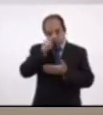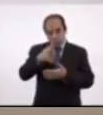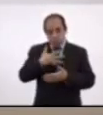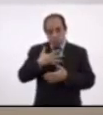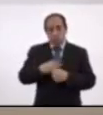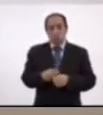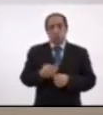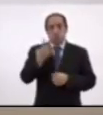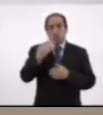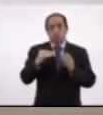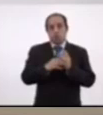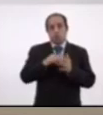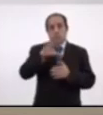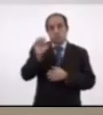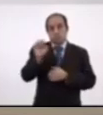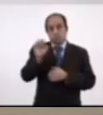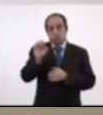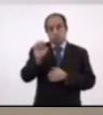un total de